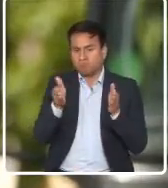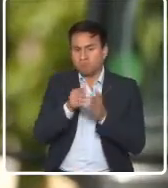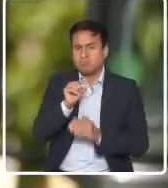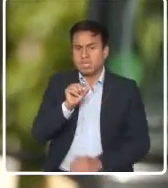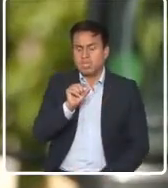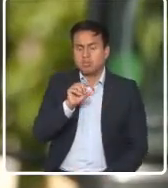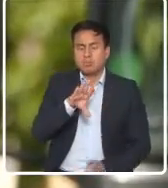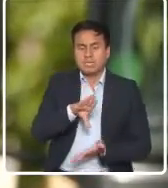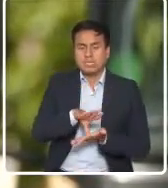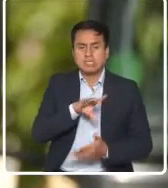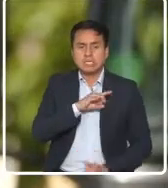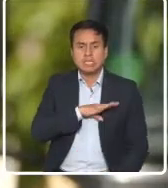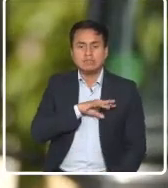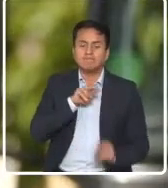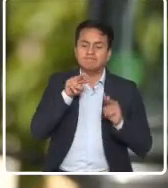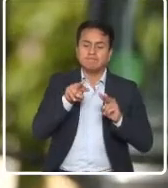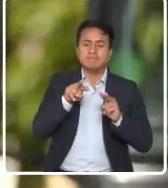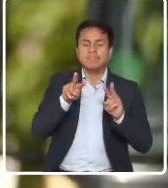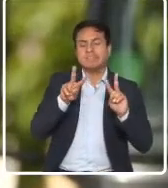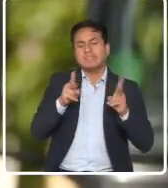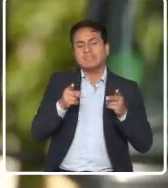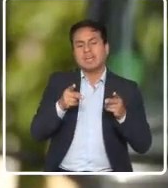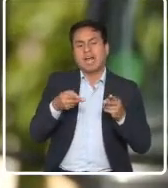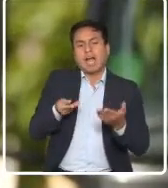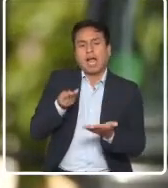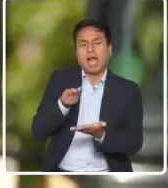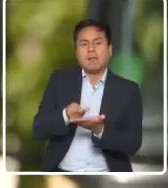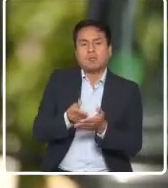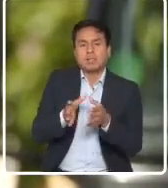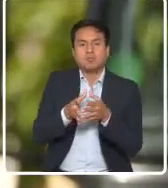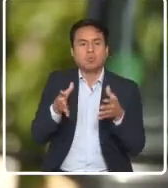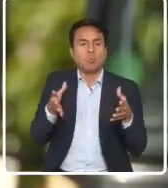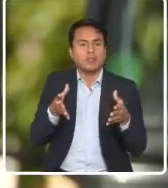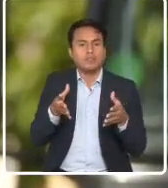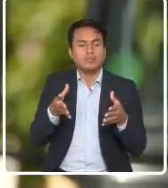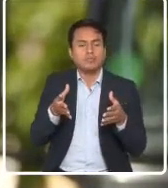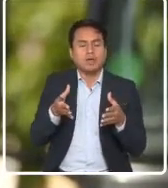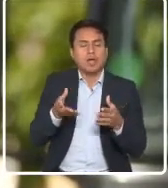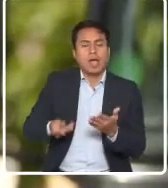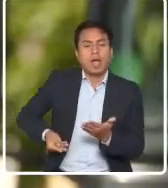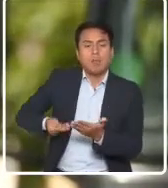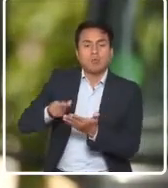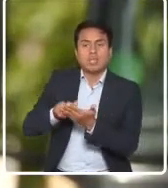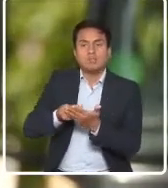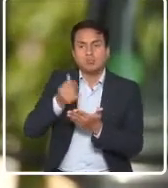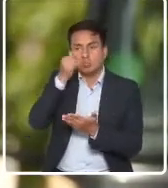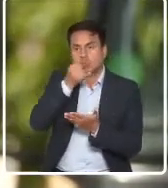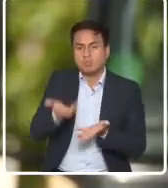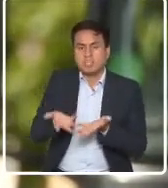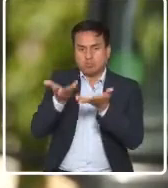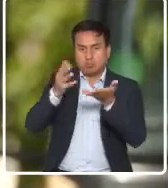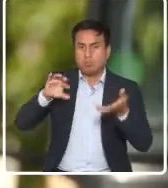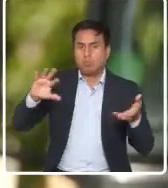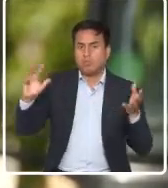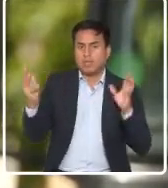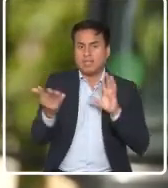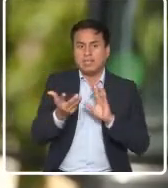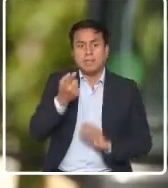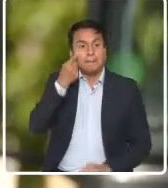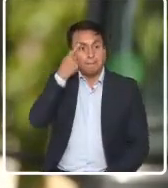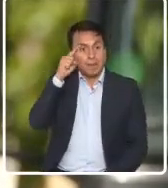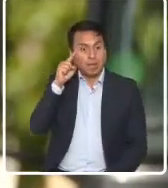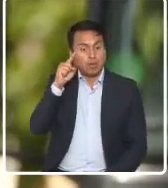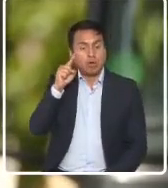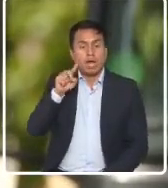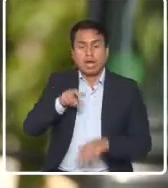cuanto, desde la perspectiva, en cuanto aportamos en la contaminación mundial. Pero estamos